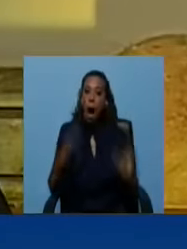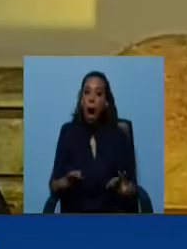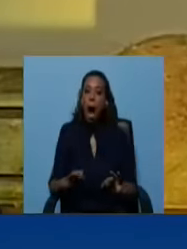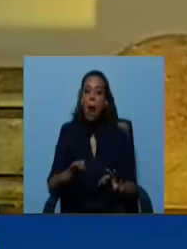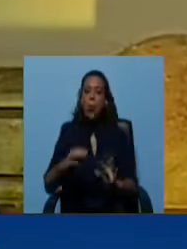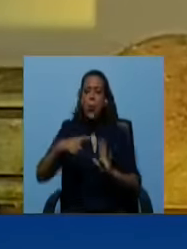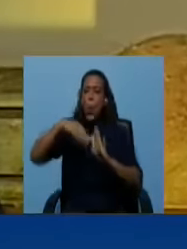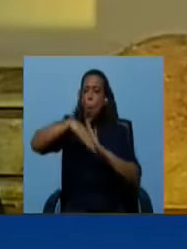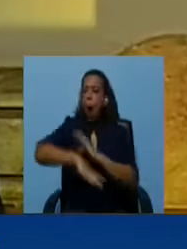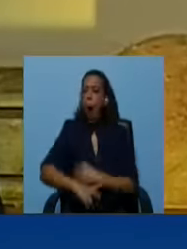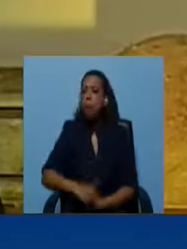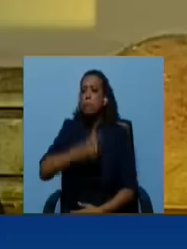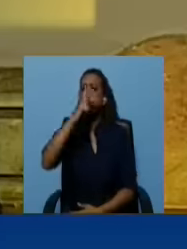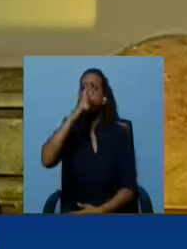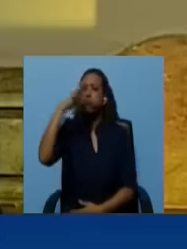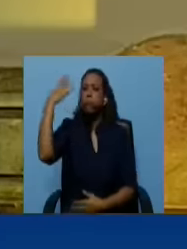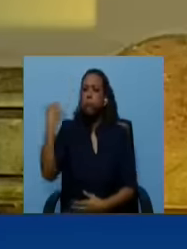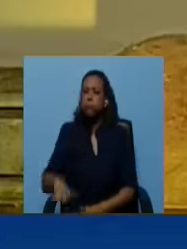estrepitosos.